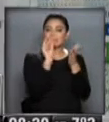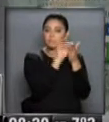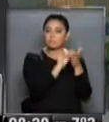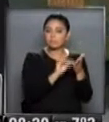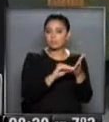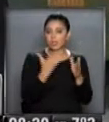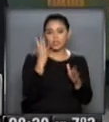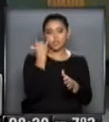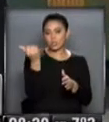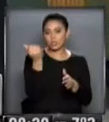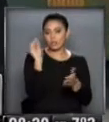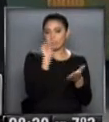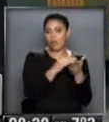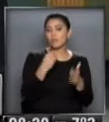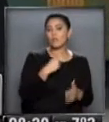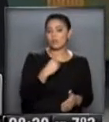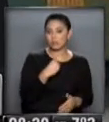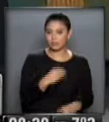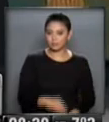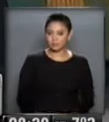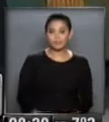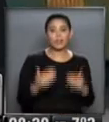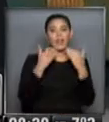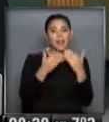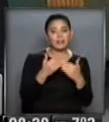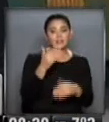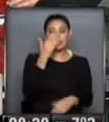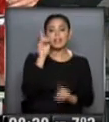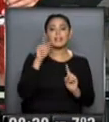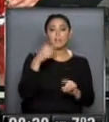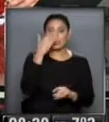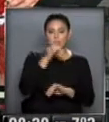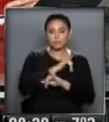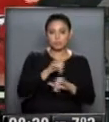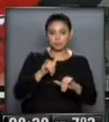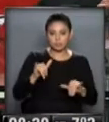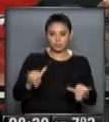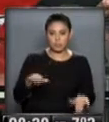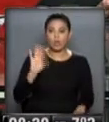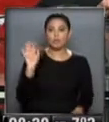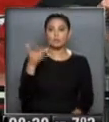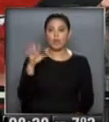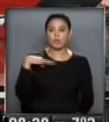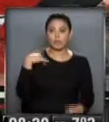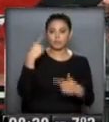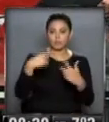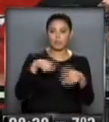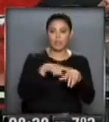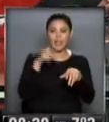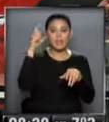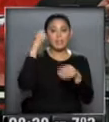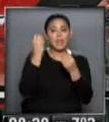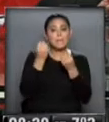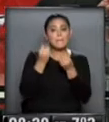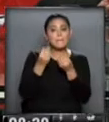parte de de ser donante de órganos gracias y de estar también difundiendo este tema con las actividades que comenzarán a partir de las 10 de la